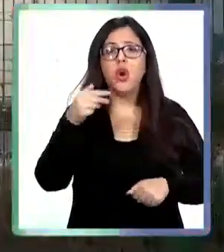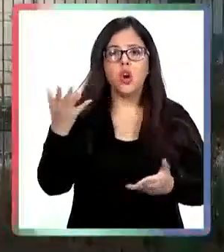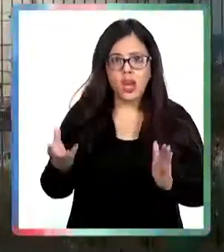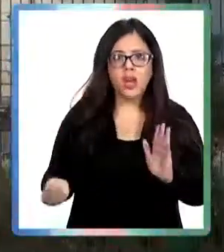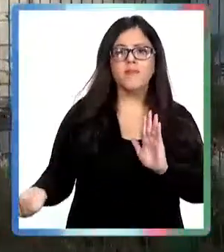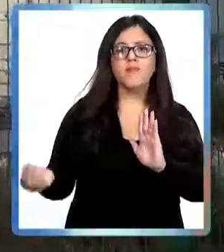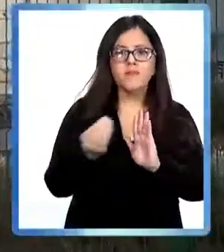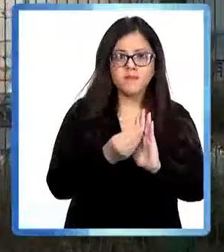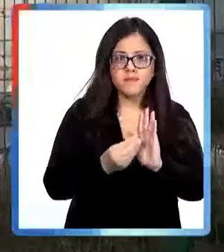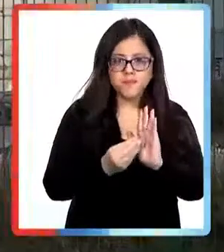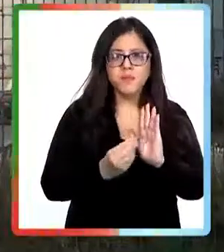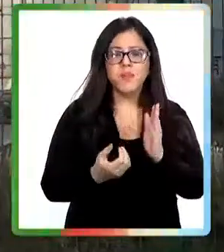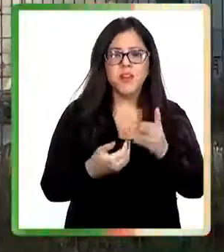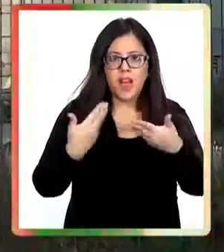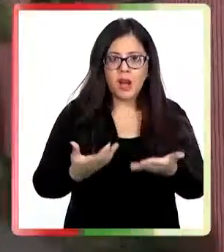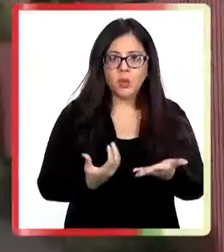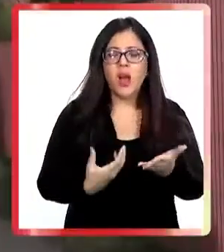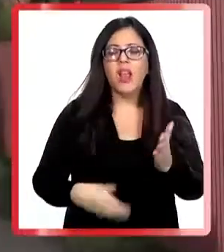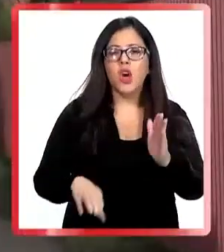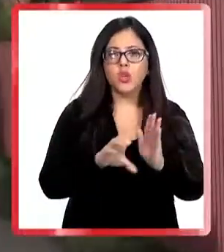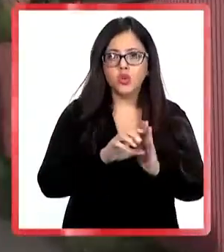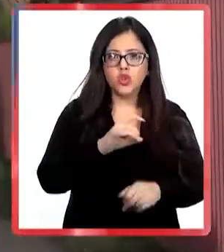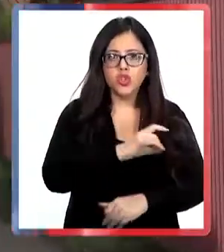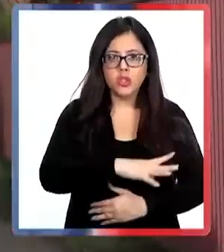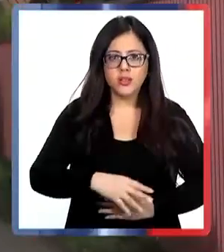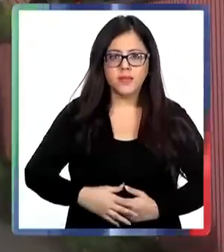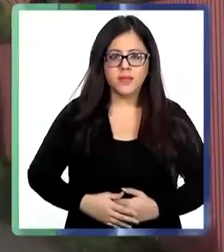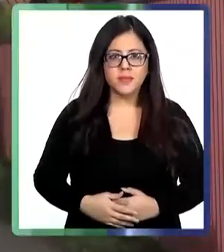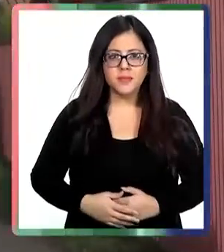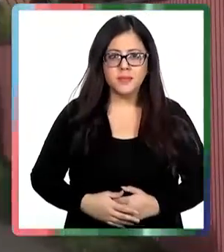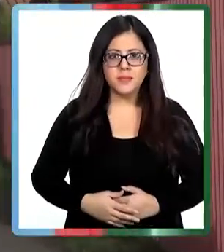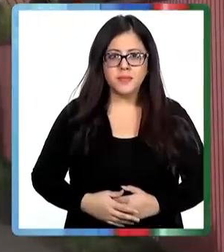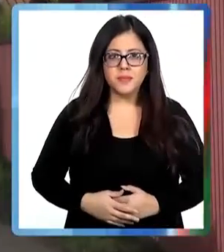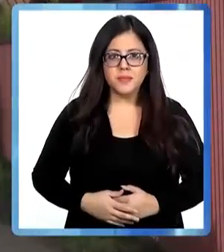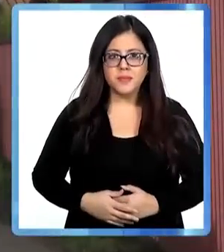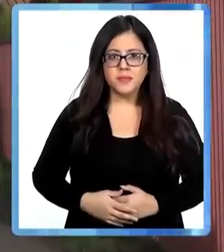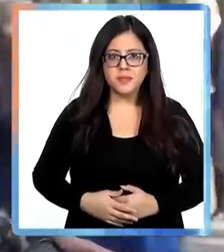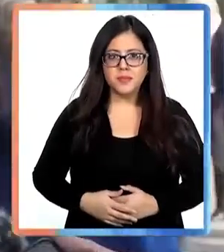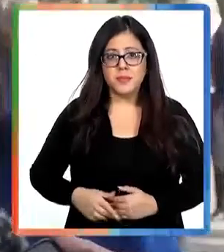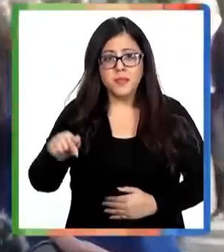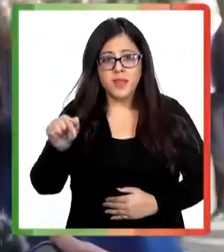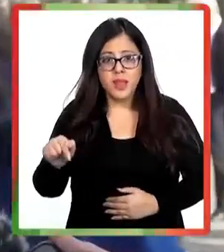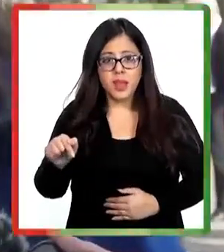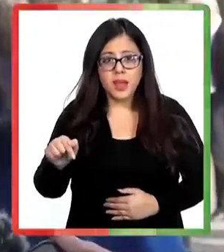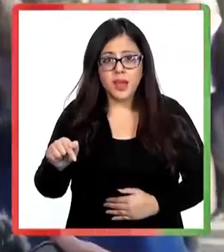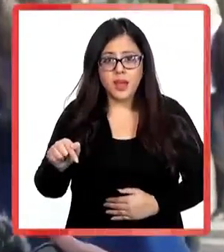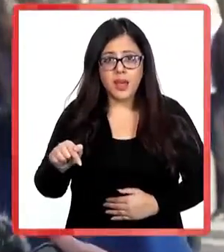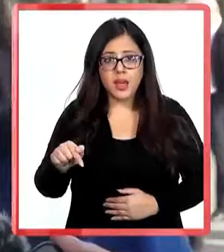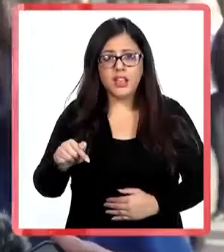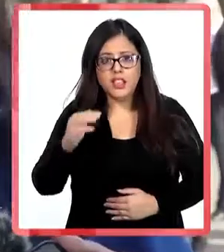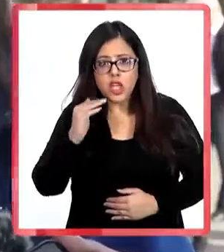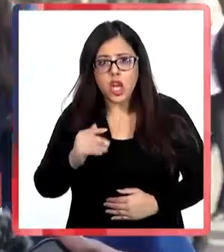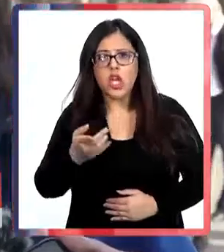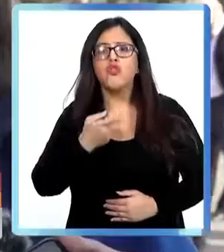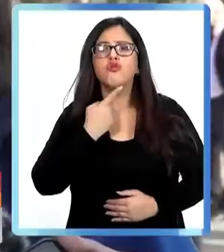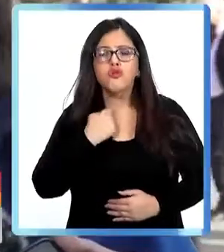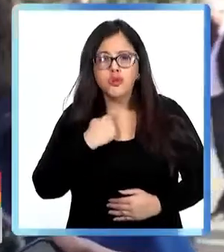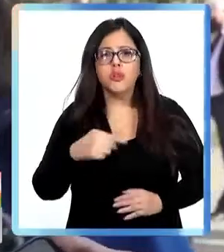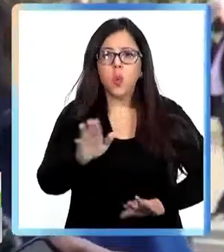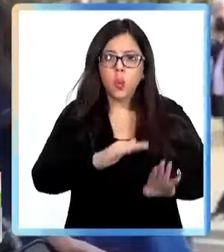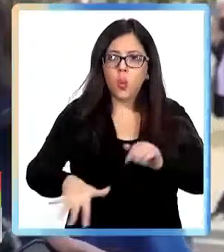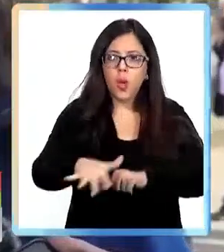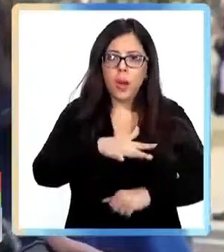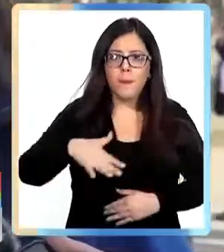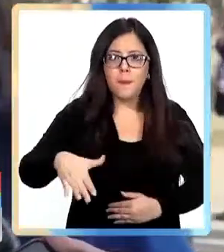consignado en la actual Constitución chilena. Ellos desde pequeños tienen ese interés por cuidar su ambiente